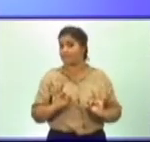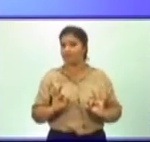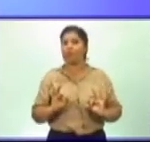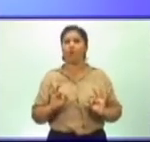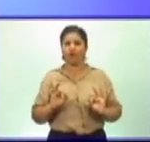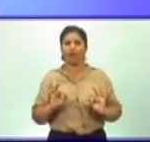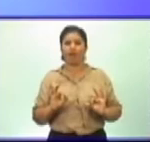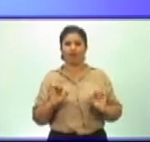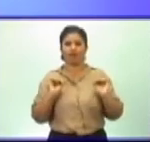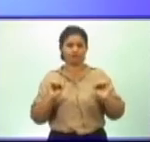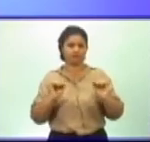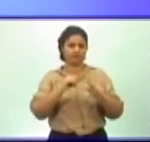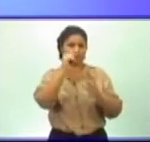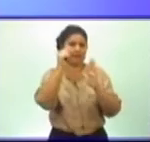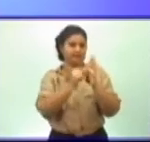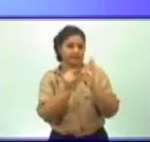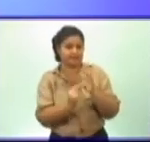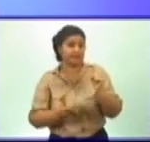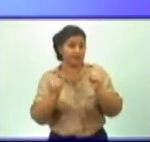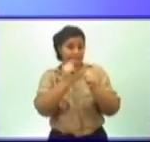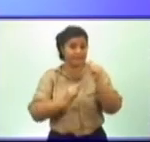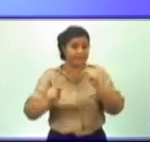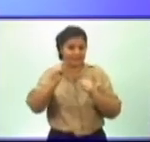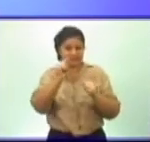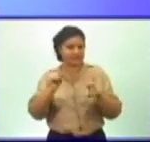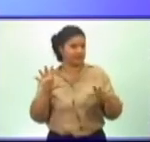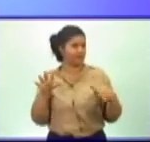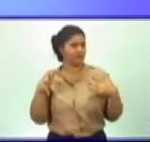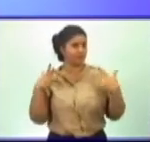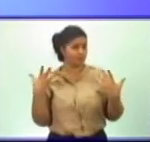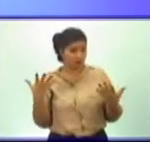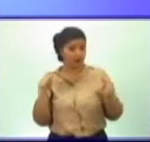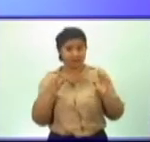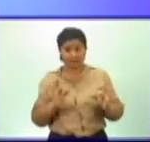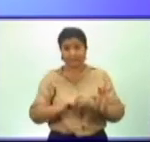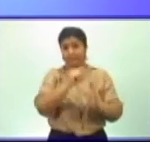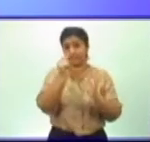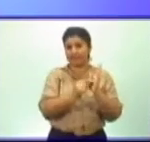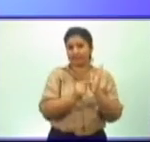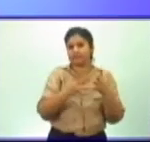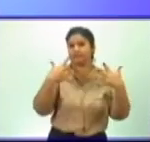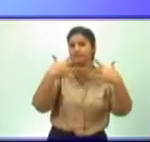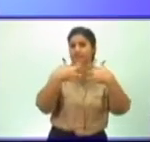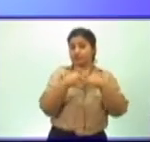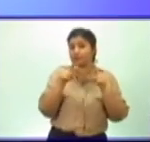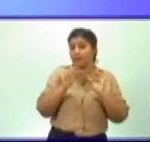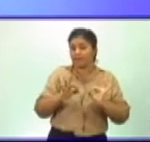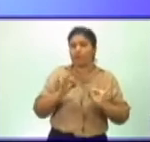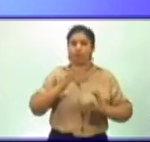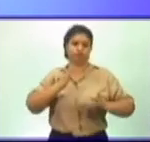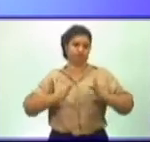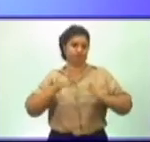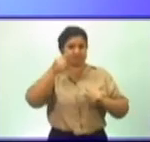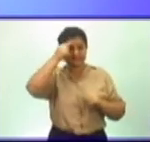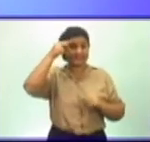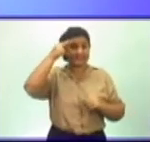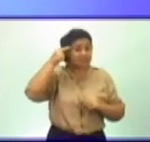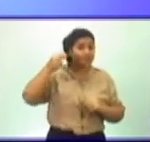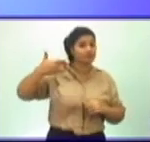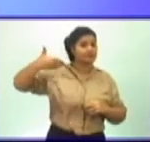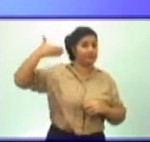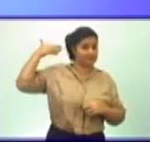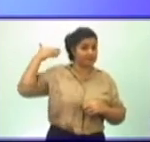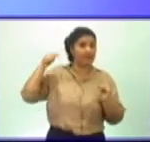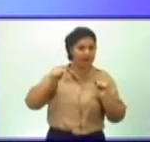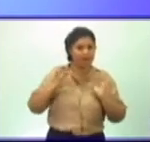cualidad importante y que está también íntimamente relacionada a la época en que vivió. Por tanto, vamos a caracterizar algunos de